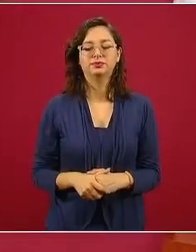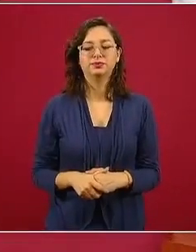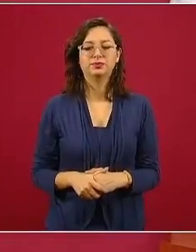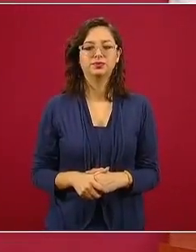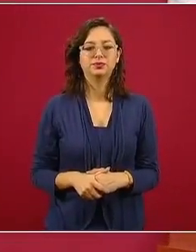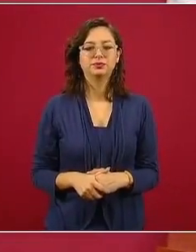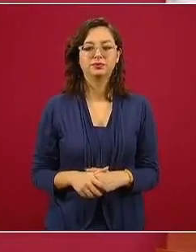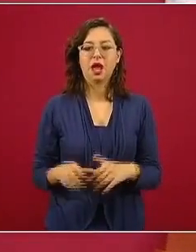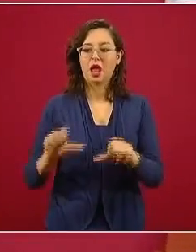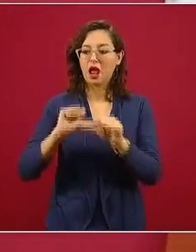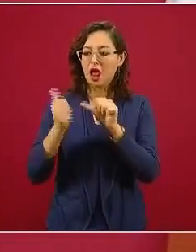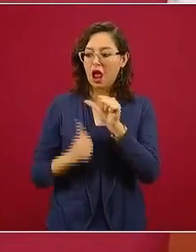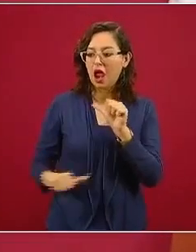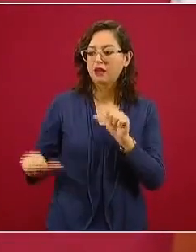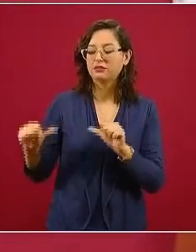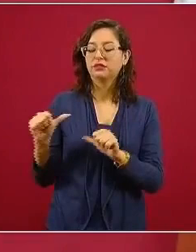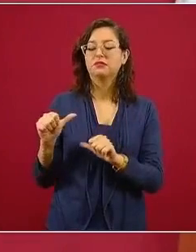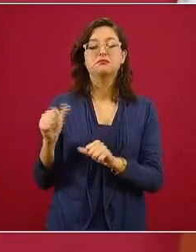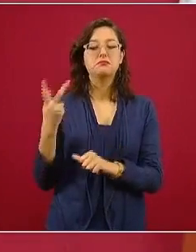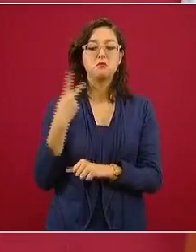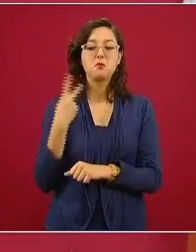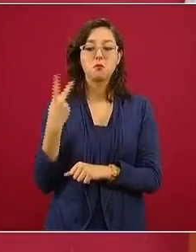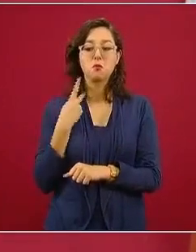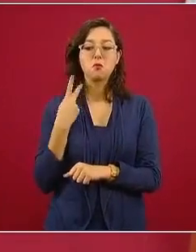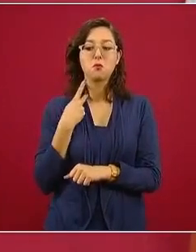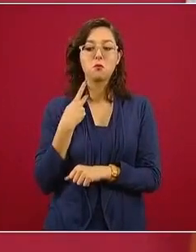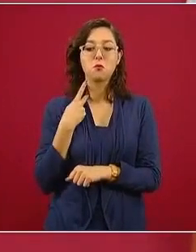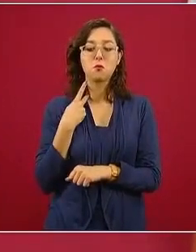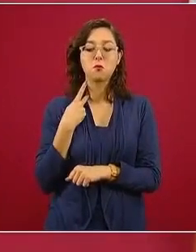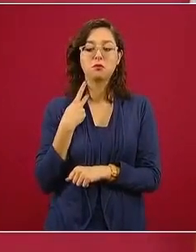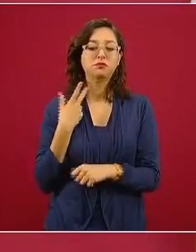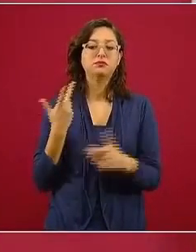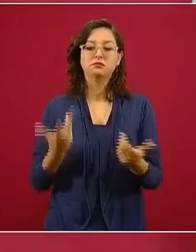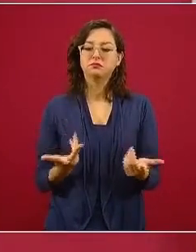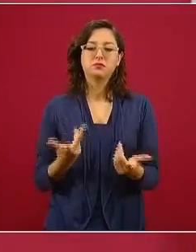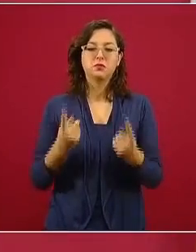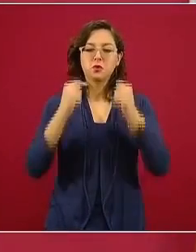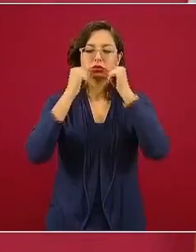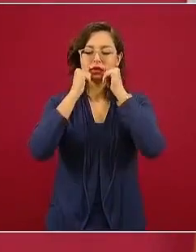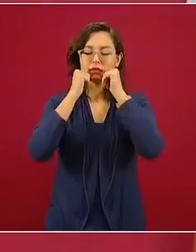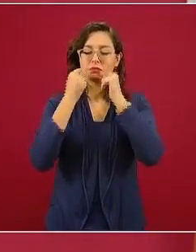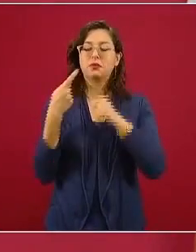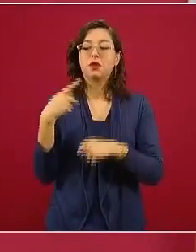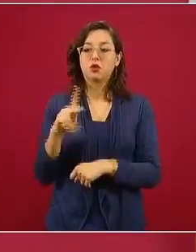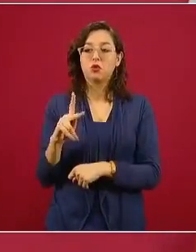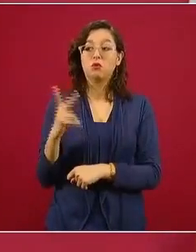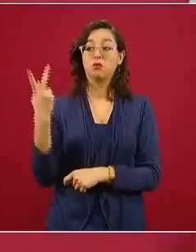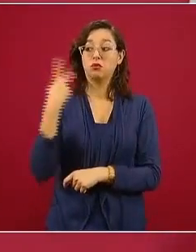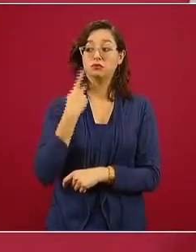un arte, pero en fin, es algo importante.